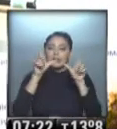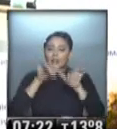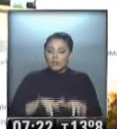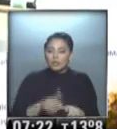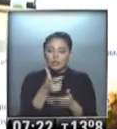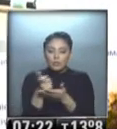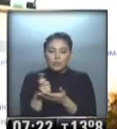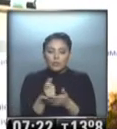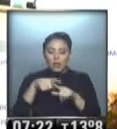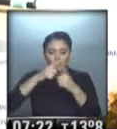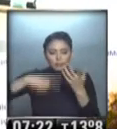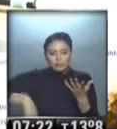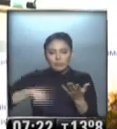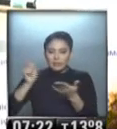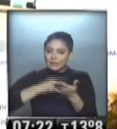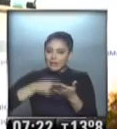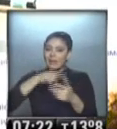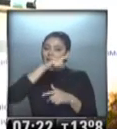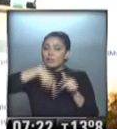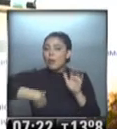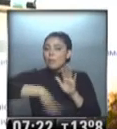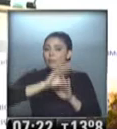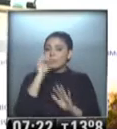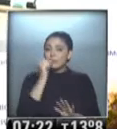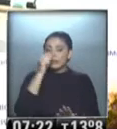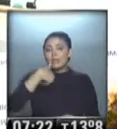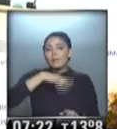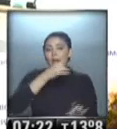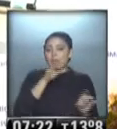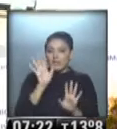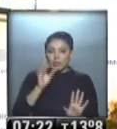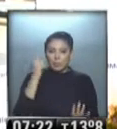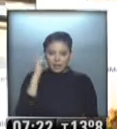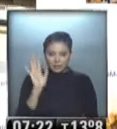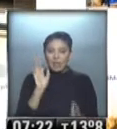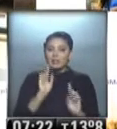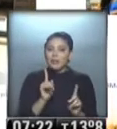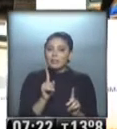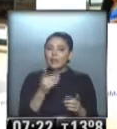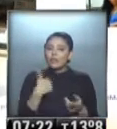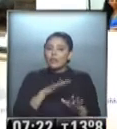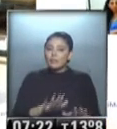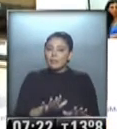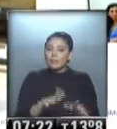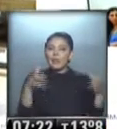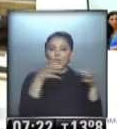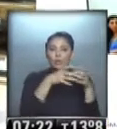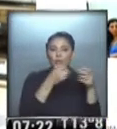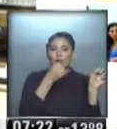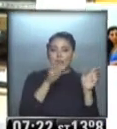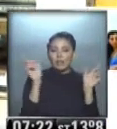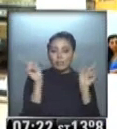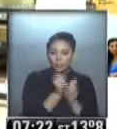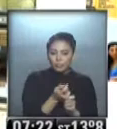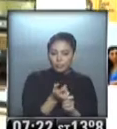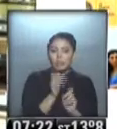la telefonía celular y tablets, son los rubros que se imponen para la fecha. Además de las expectativas del comercio minoristas y los centros comerciales,